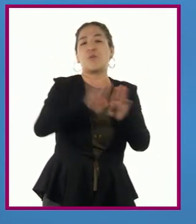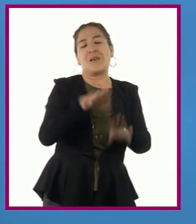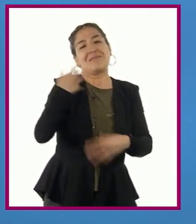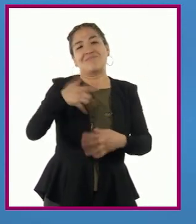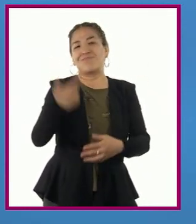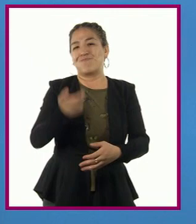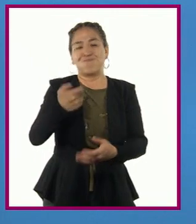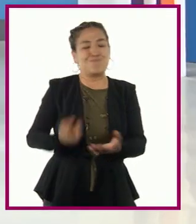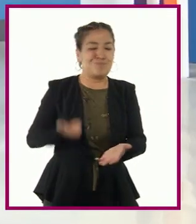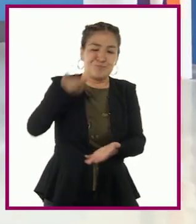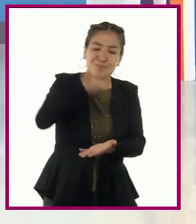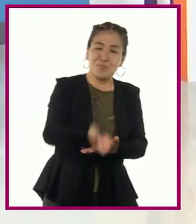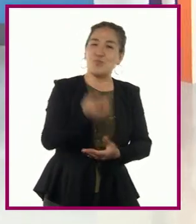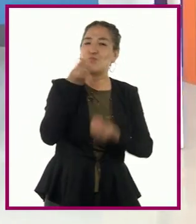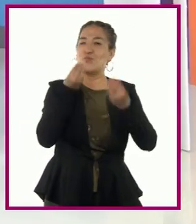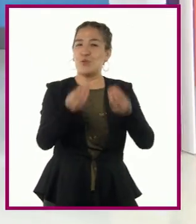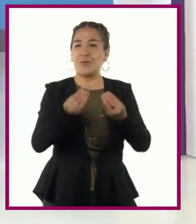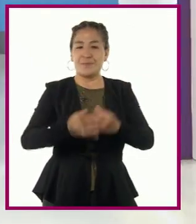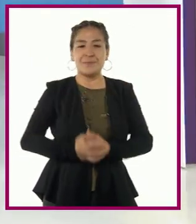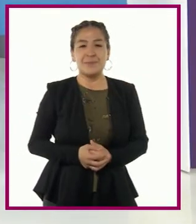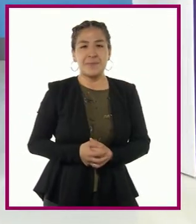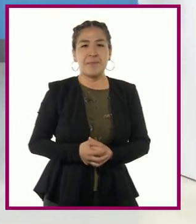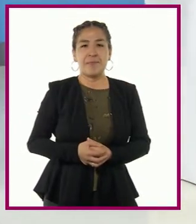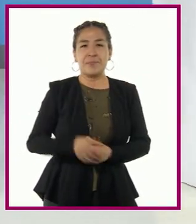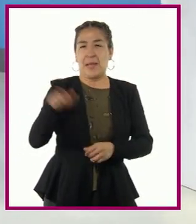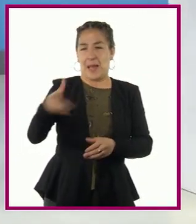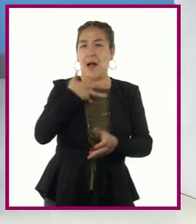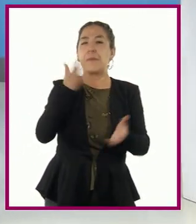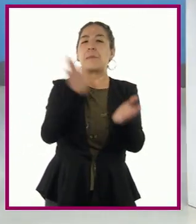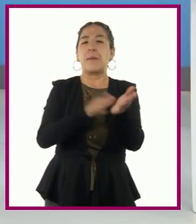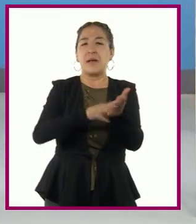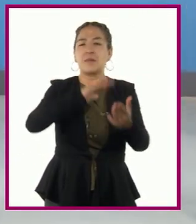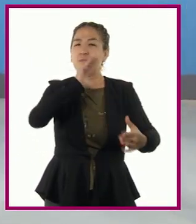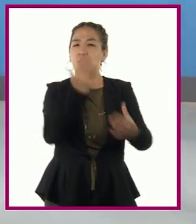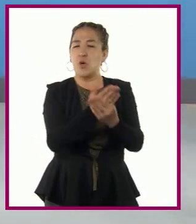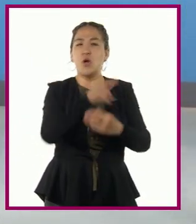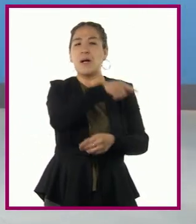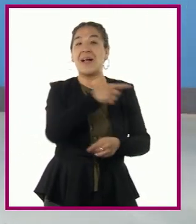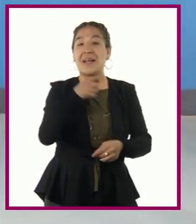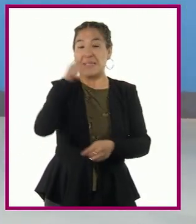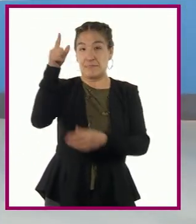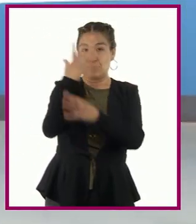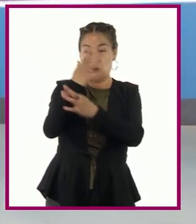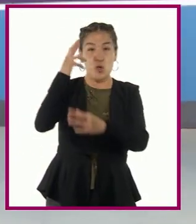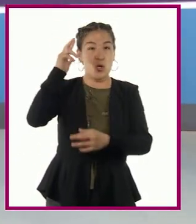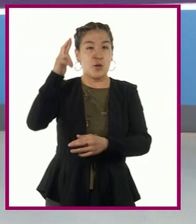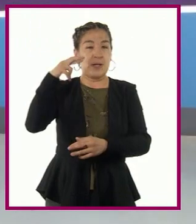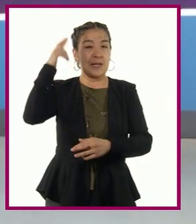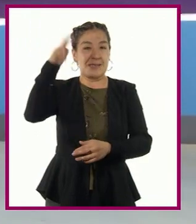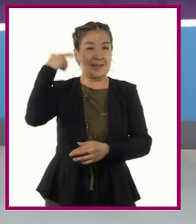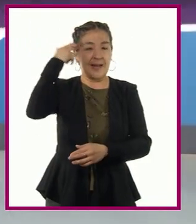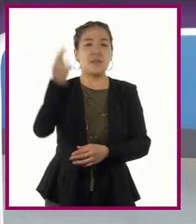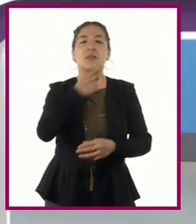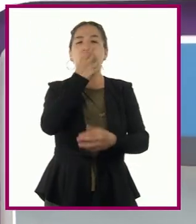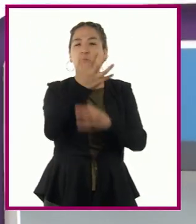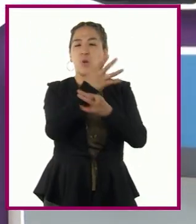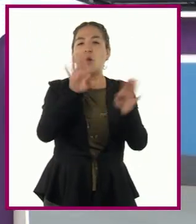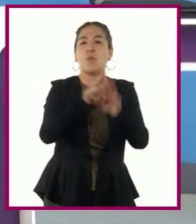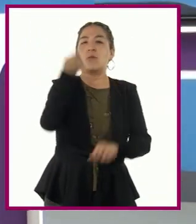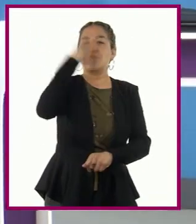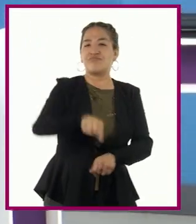cuantiosos recursos. Un documento expedido por la Corona dice al respecto del nuevo orden